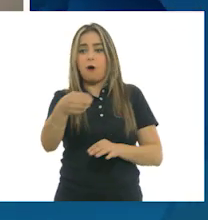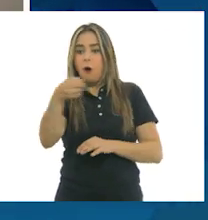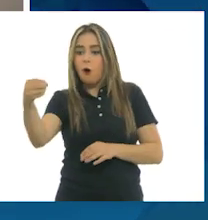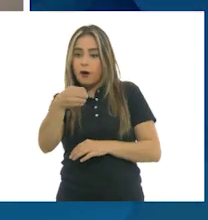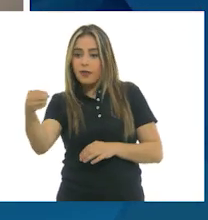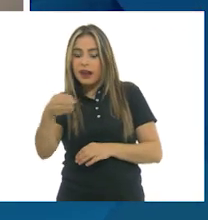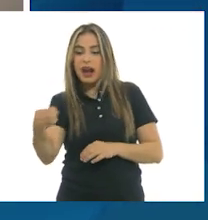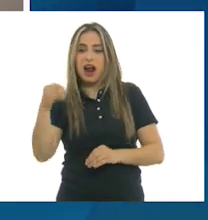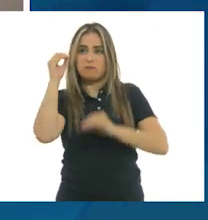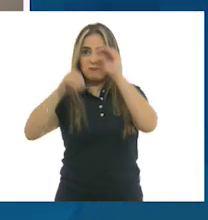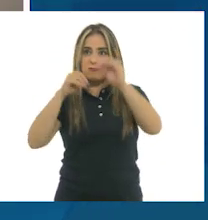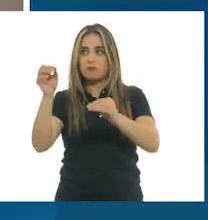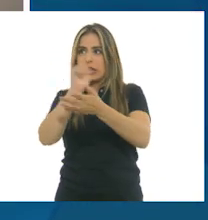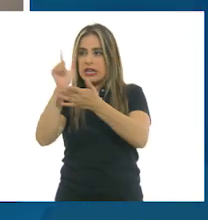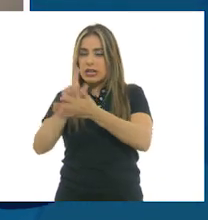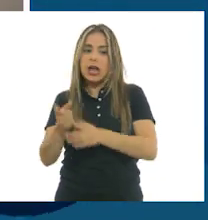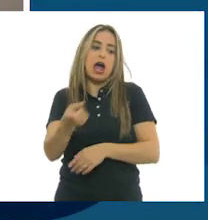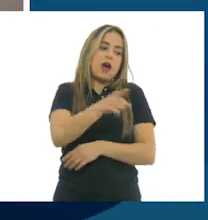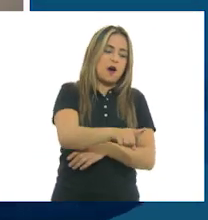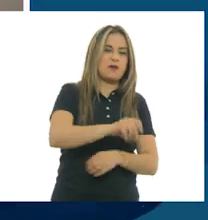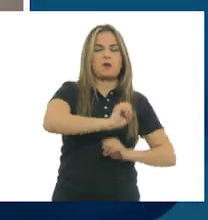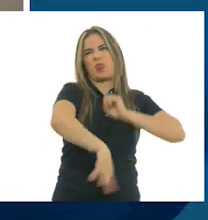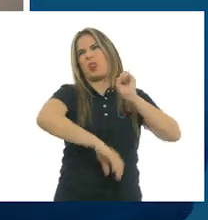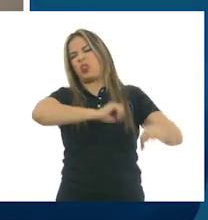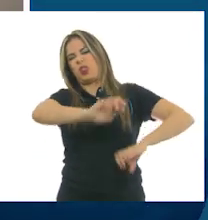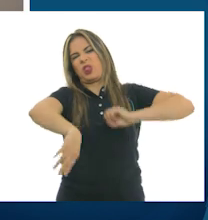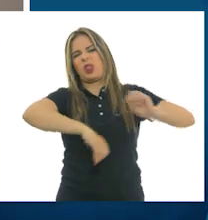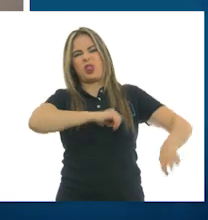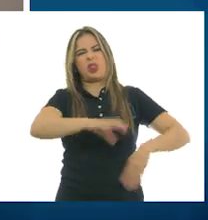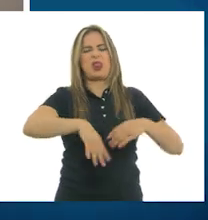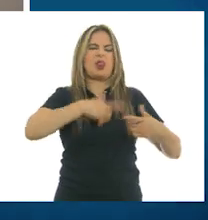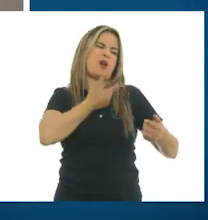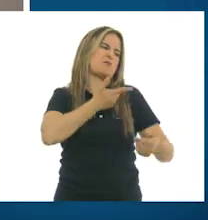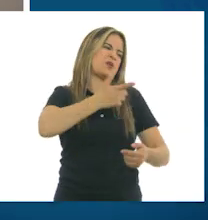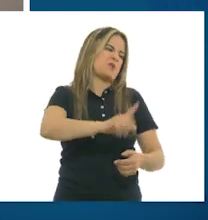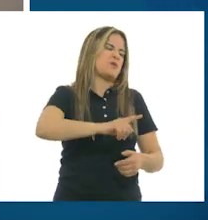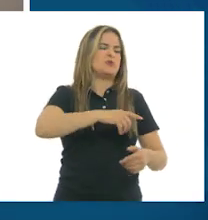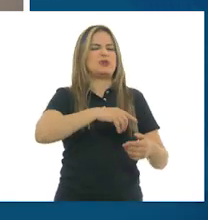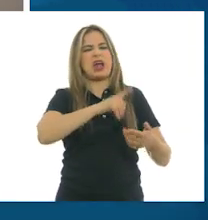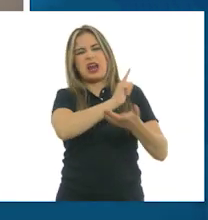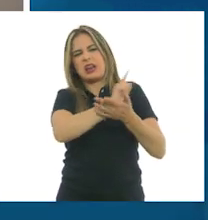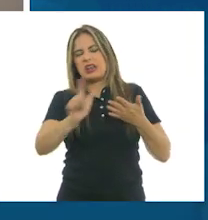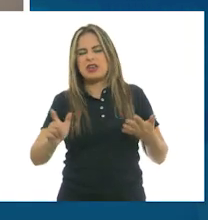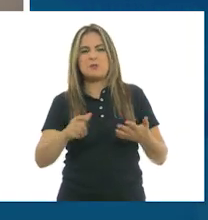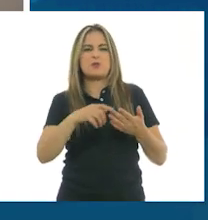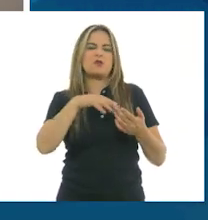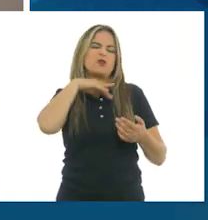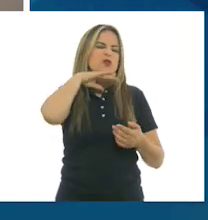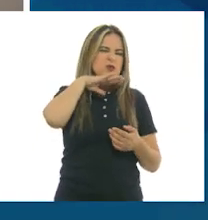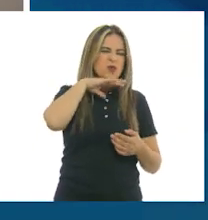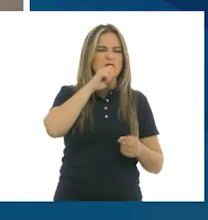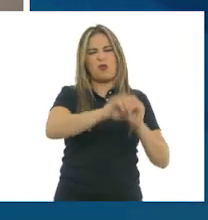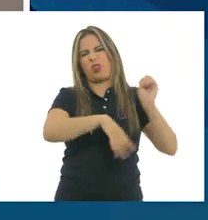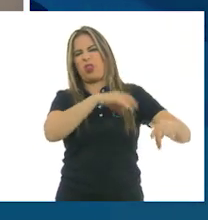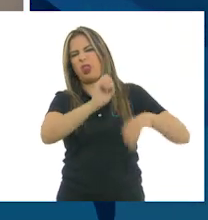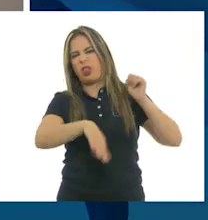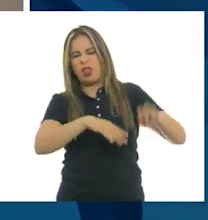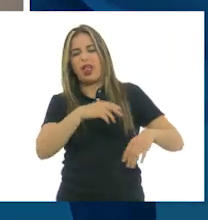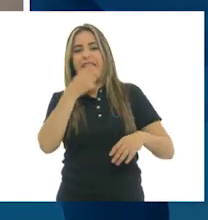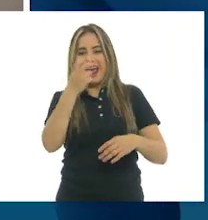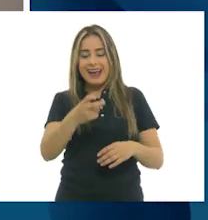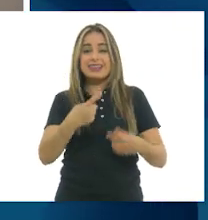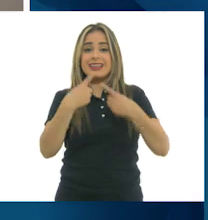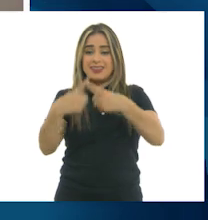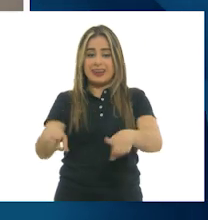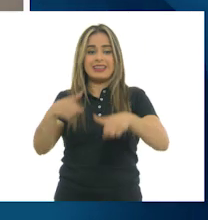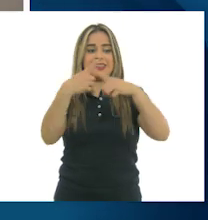necesita que todo esté limpio, entonces el otro es un desastre y es sucio y busco las formas en